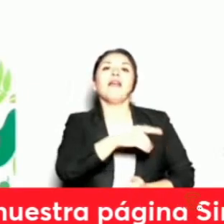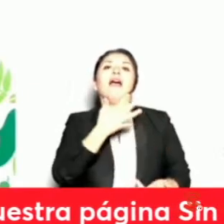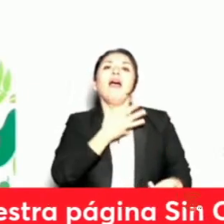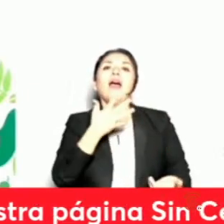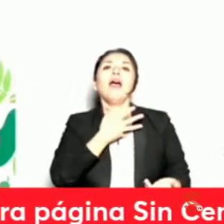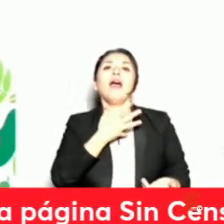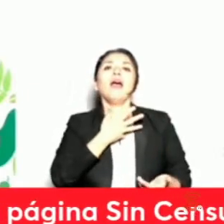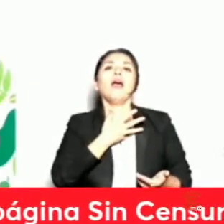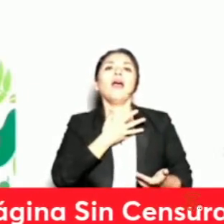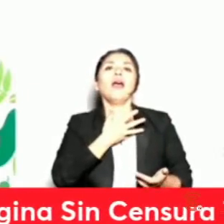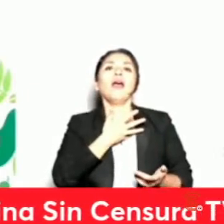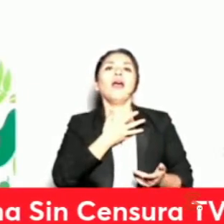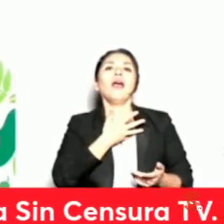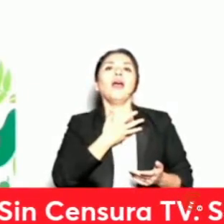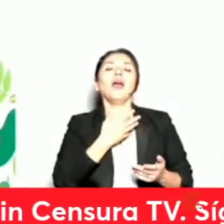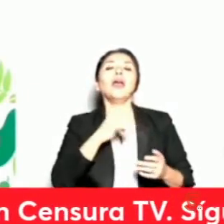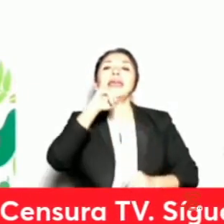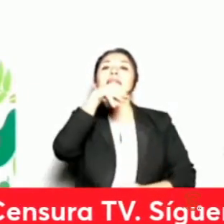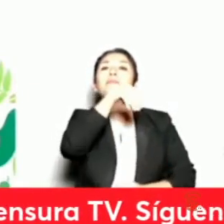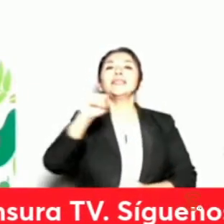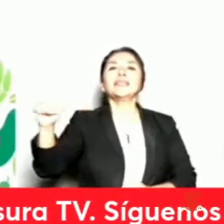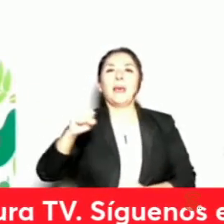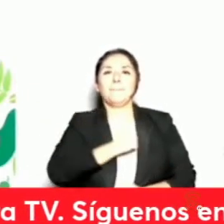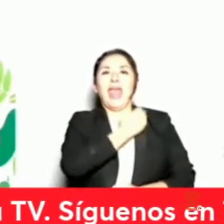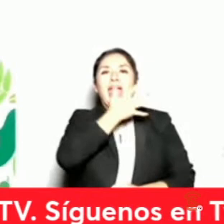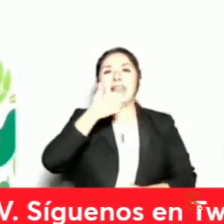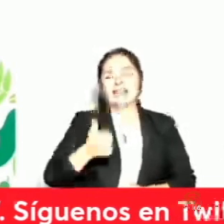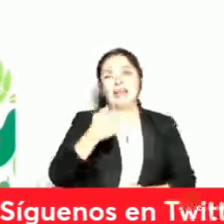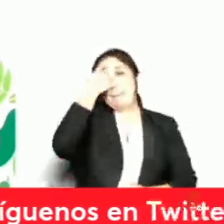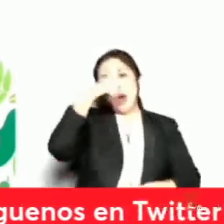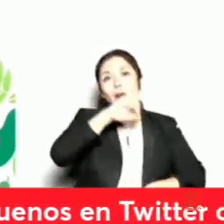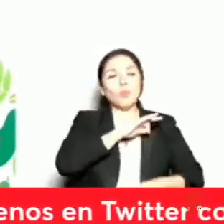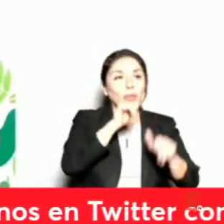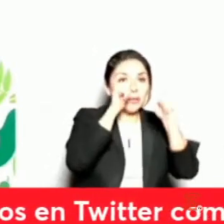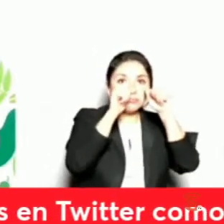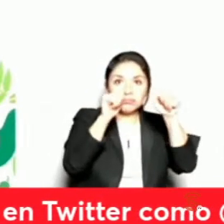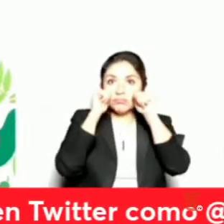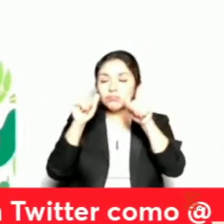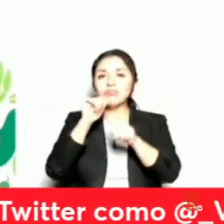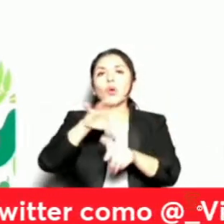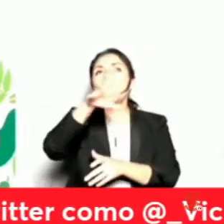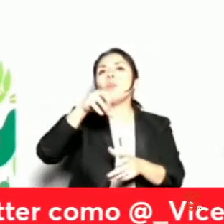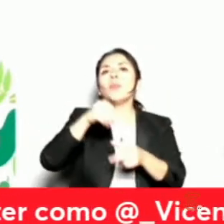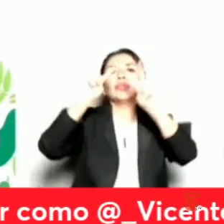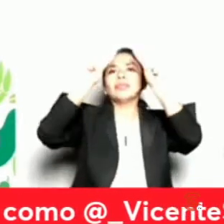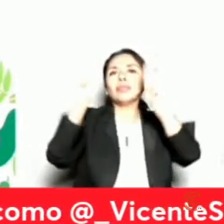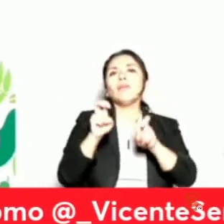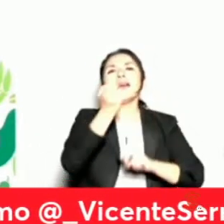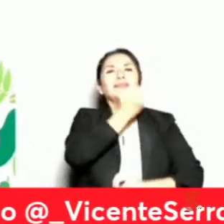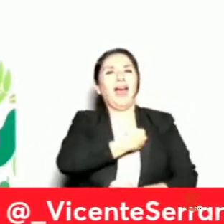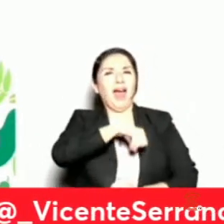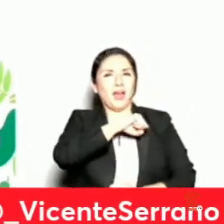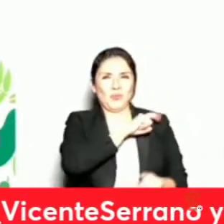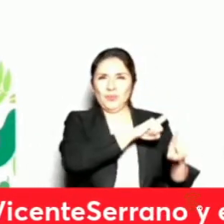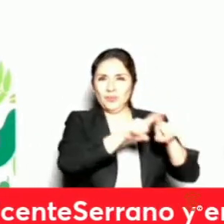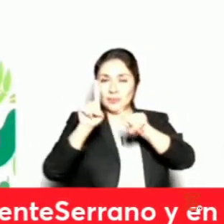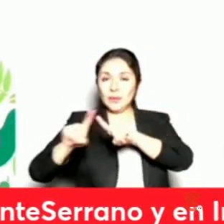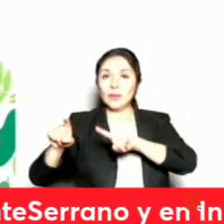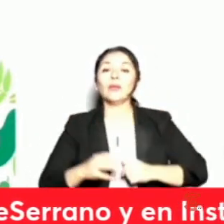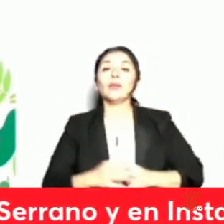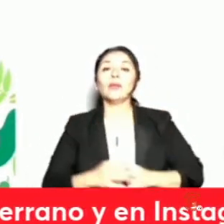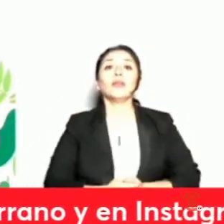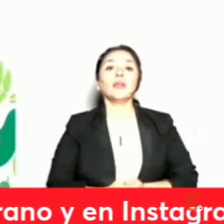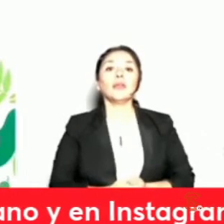la entrada del IMSS Bienestar para atender todo el tema de atención de salud,